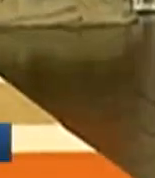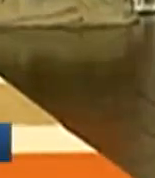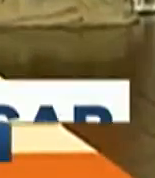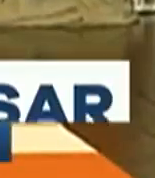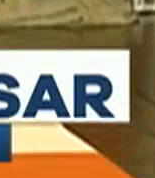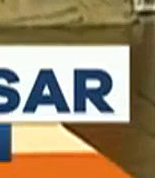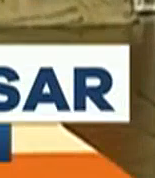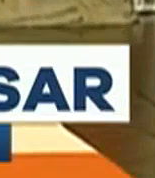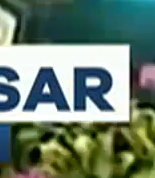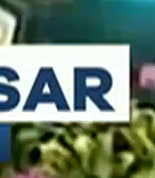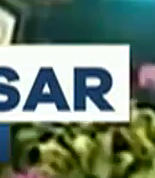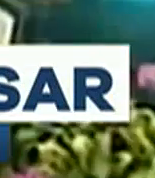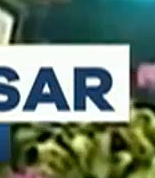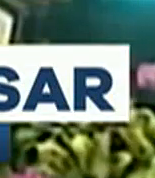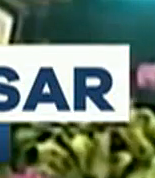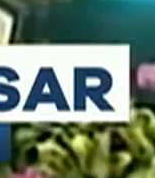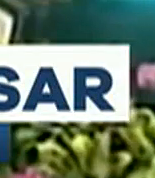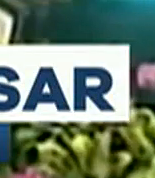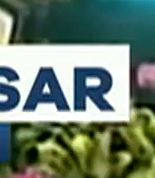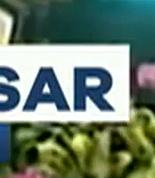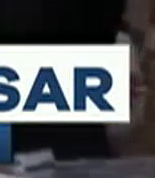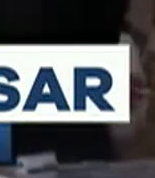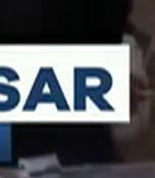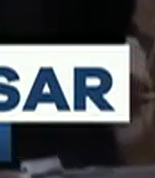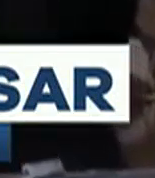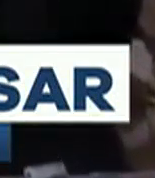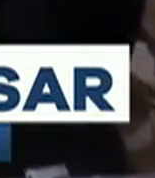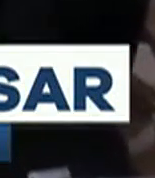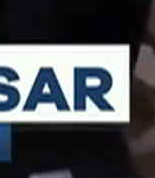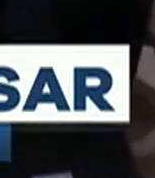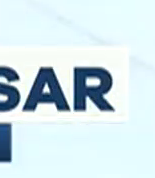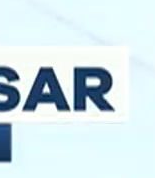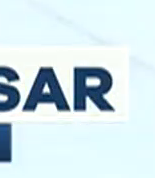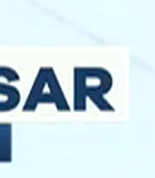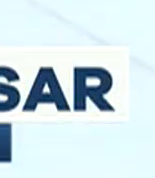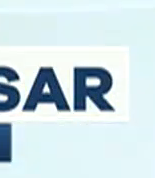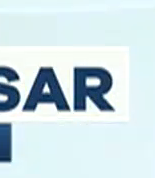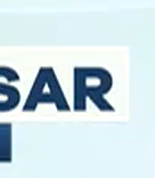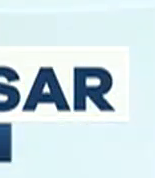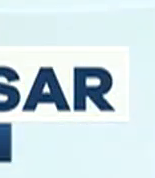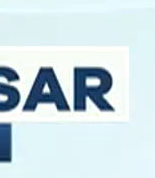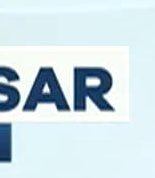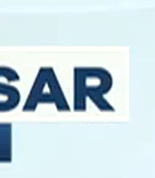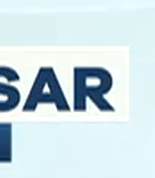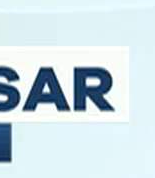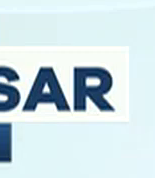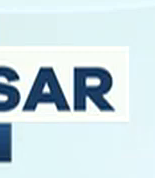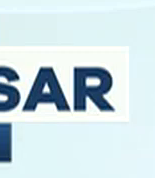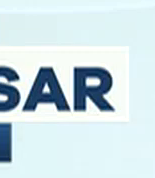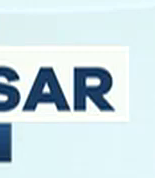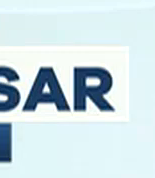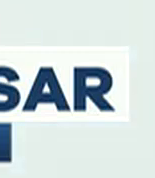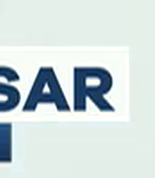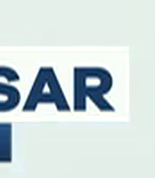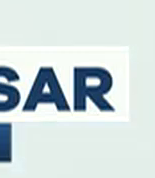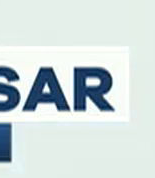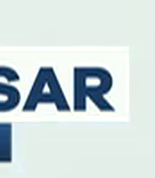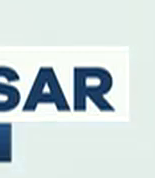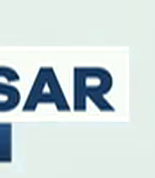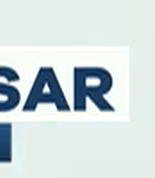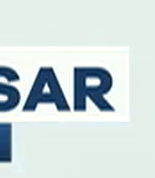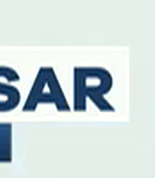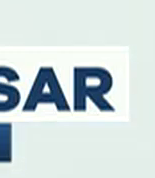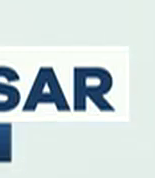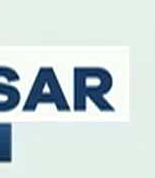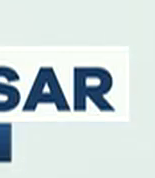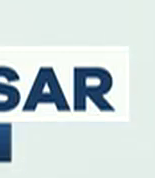Presidente Lenín Moreno instó al exmandatario Rafael Correa a regresar al Ecuador para enfrentar